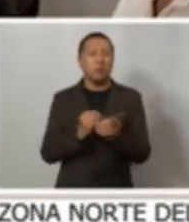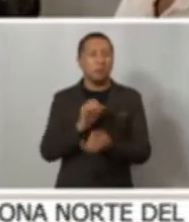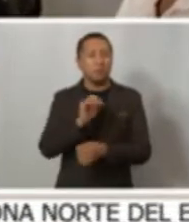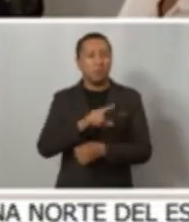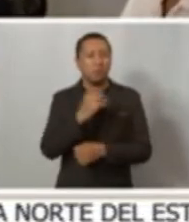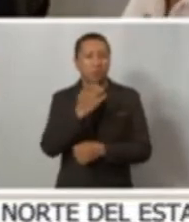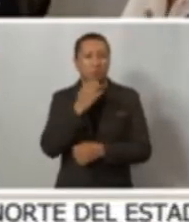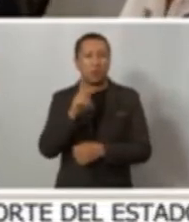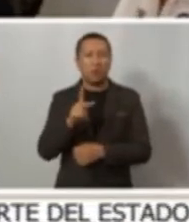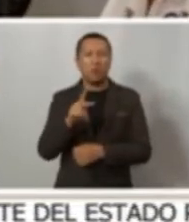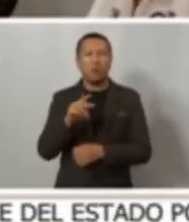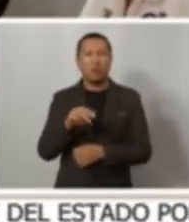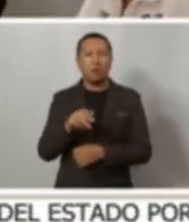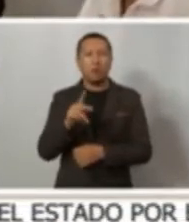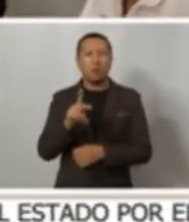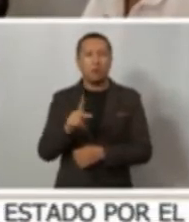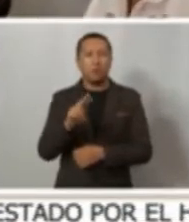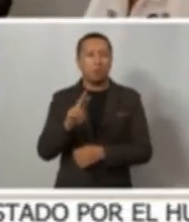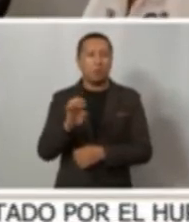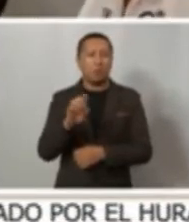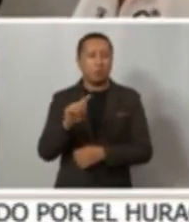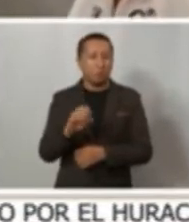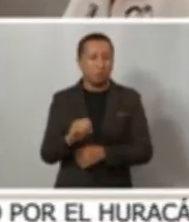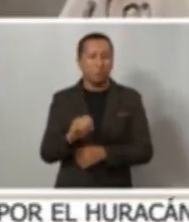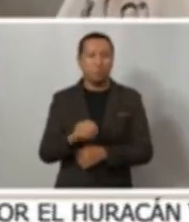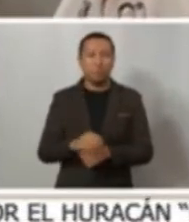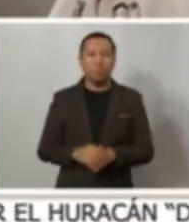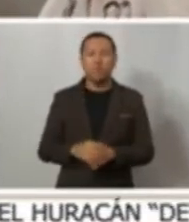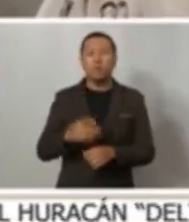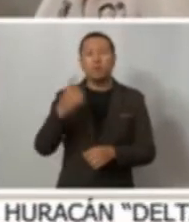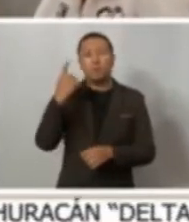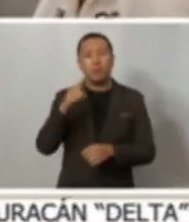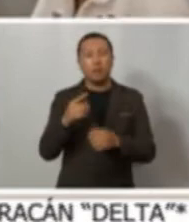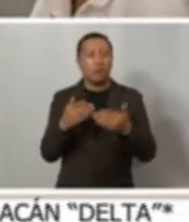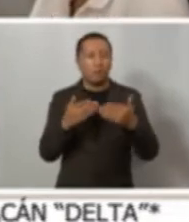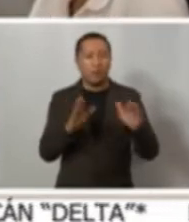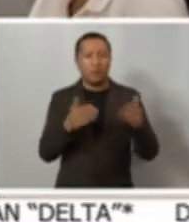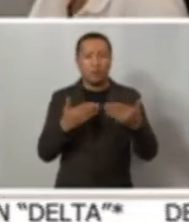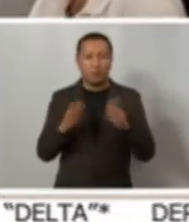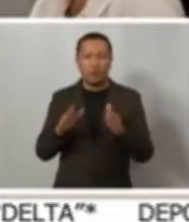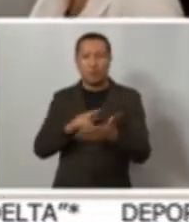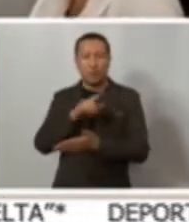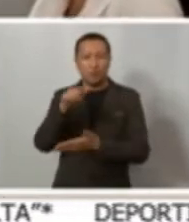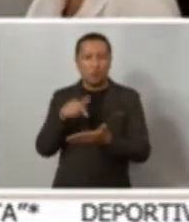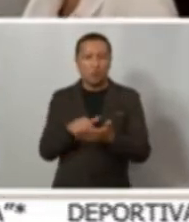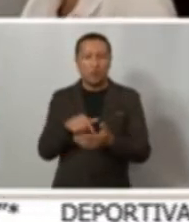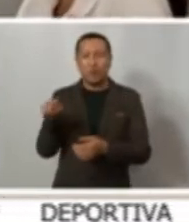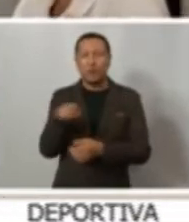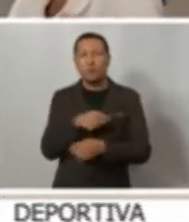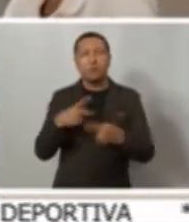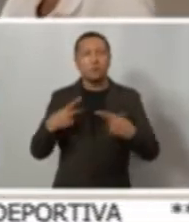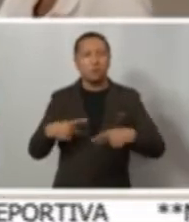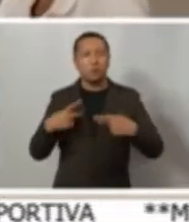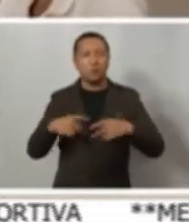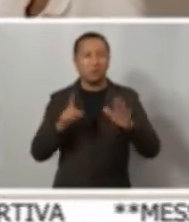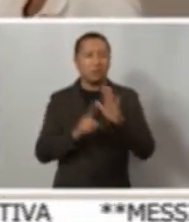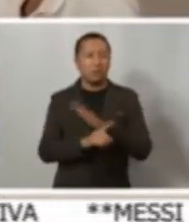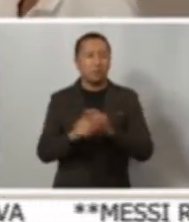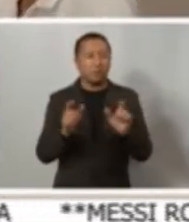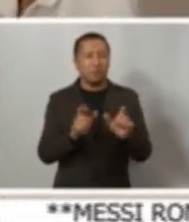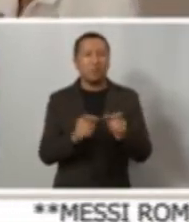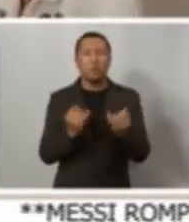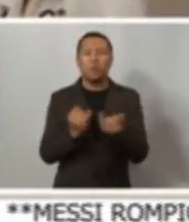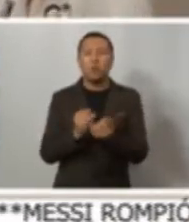tenemos en condiciones de primera etapa para apertura. Y en Leona Vicario, la Universidad Yucatán